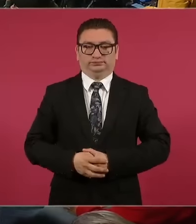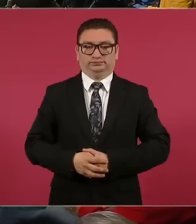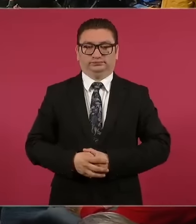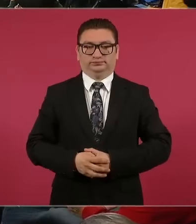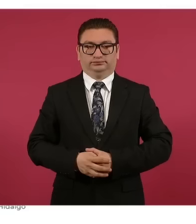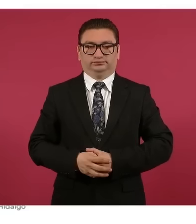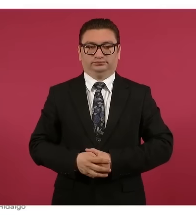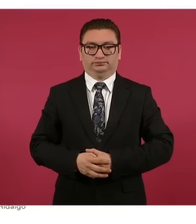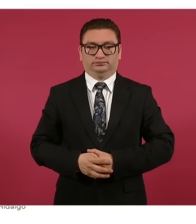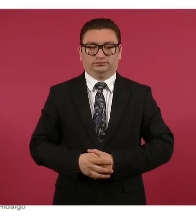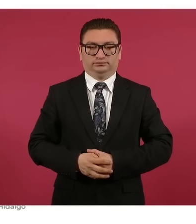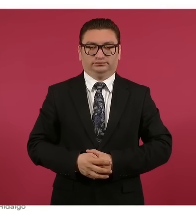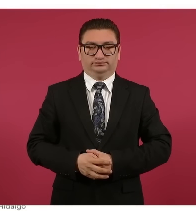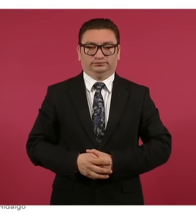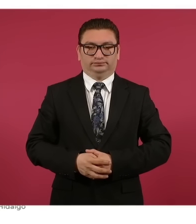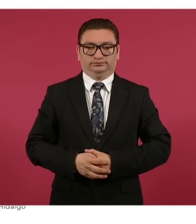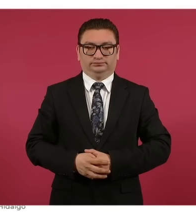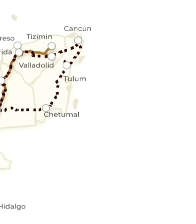Son